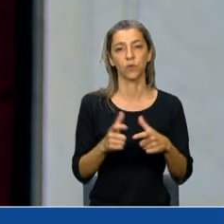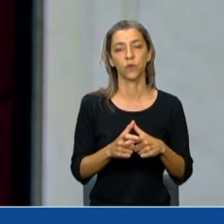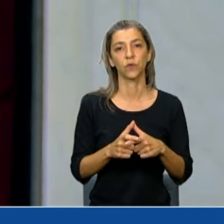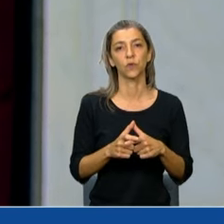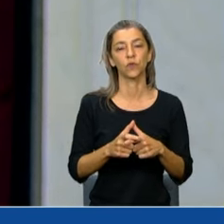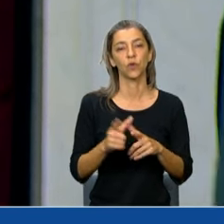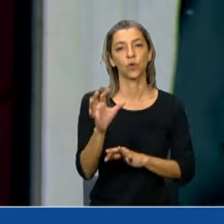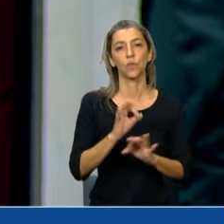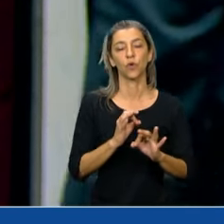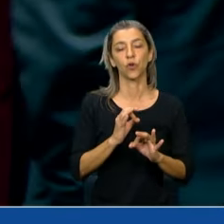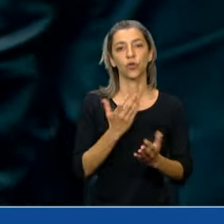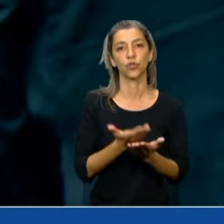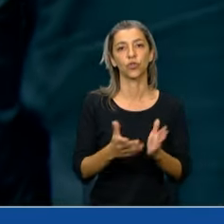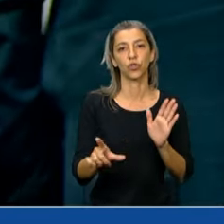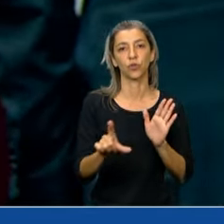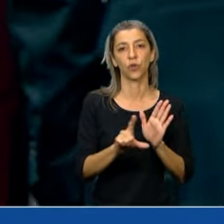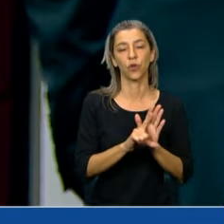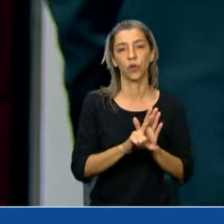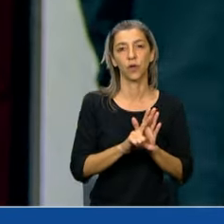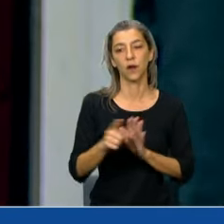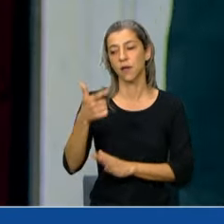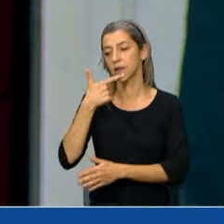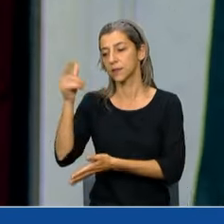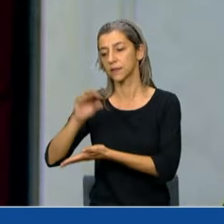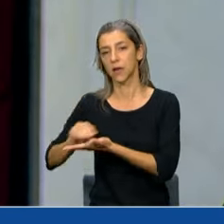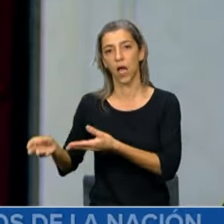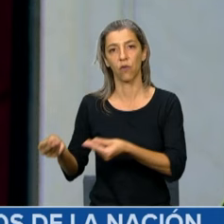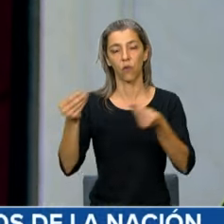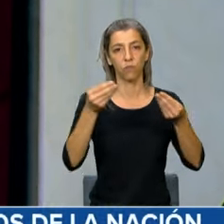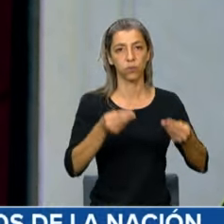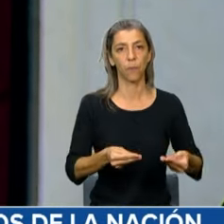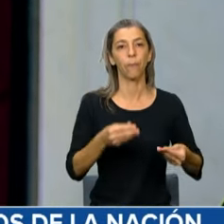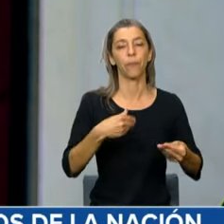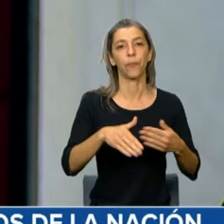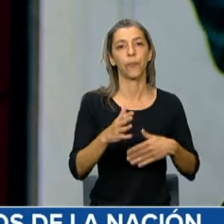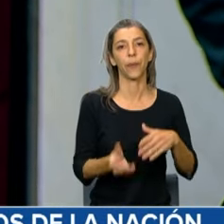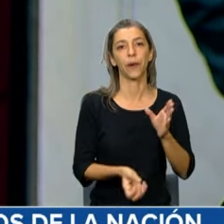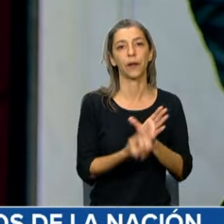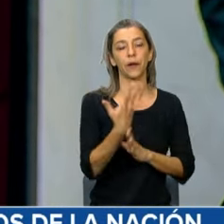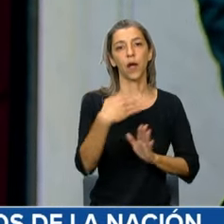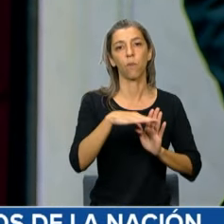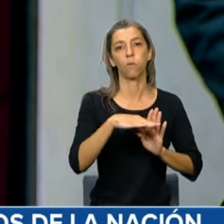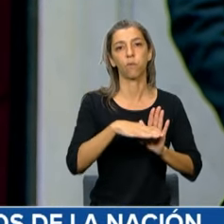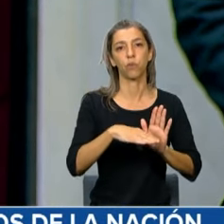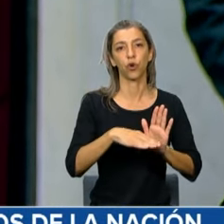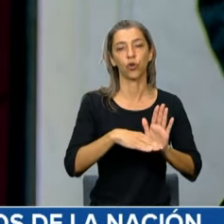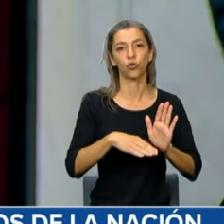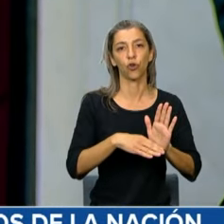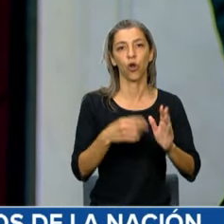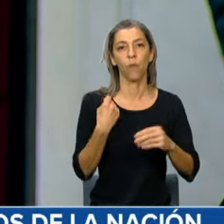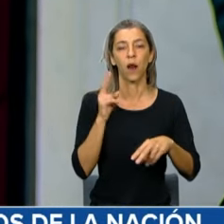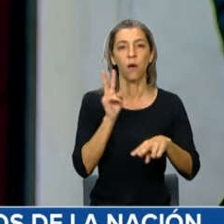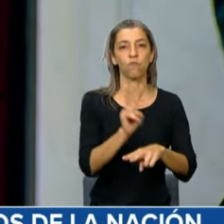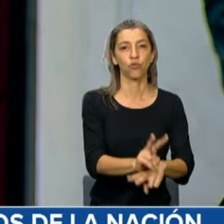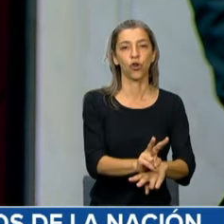proyecto de ley venido en revisión del honorable senado por el que se crea el protocolo de protección y